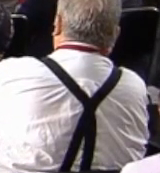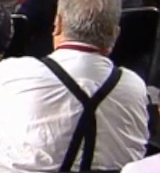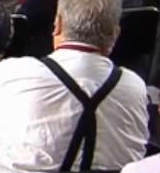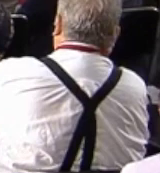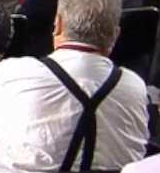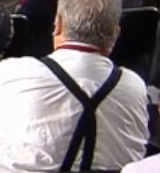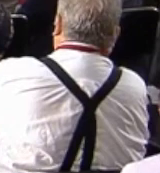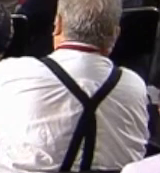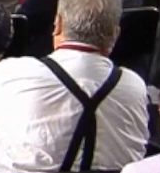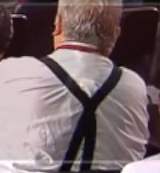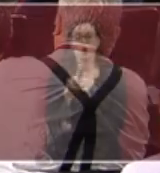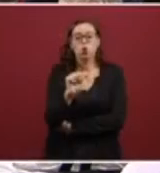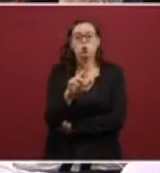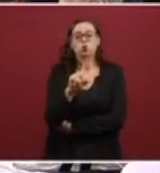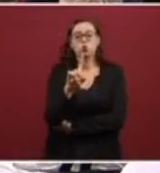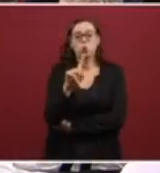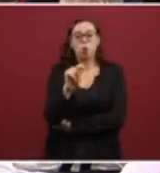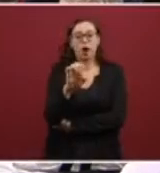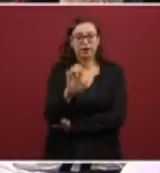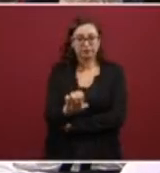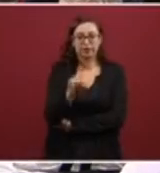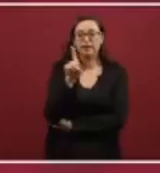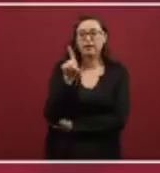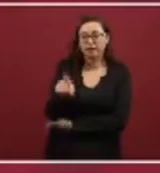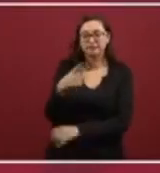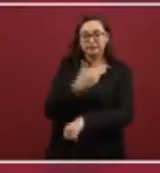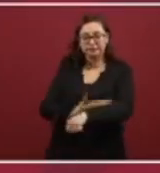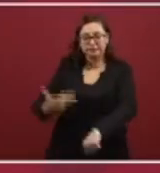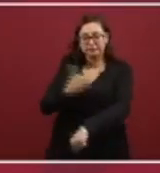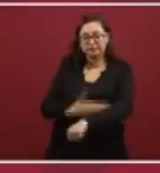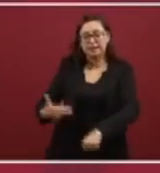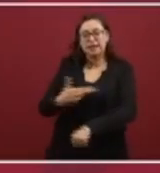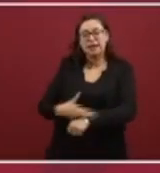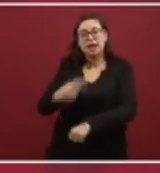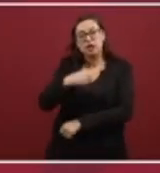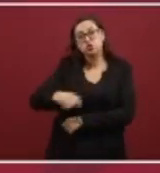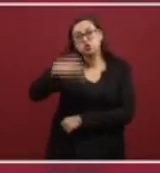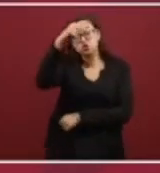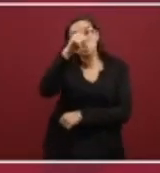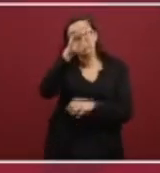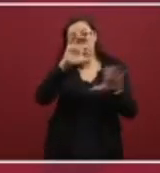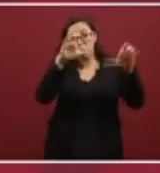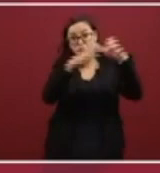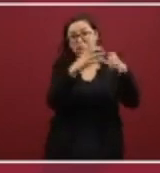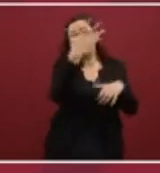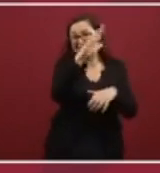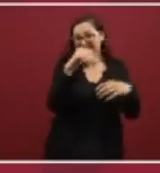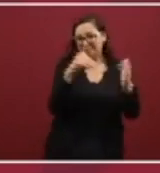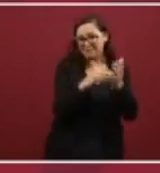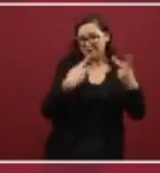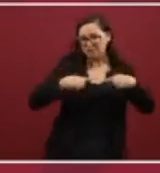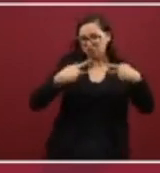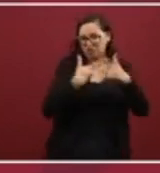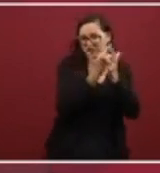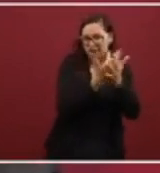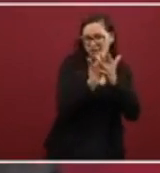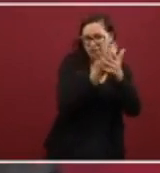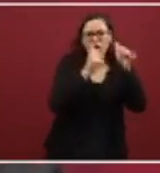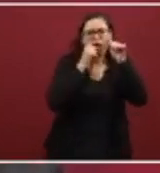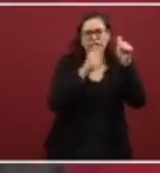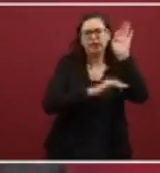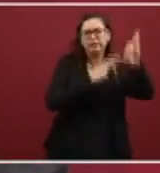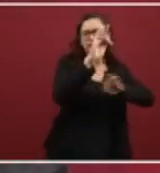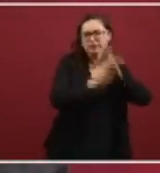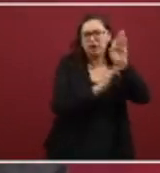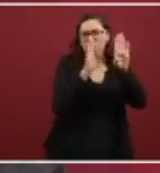a respaldar a las comunidades en el norte para atender a estos 10,000 y a los que, en su caso, tengamos que